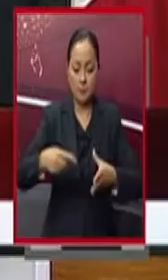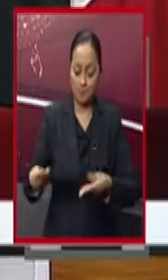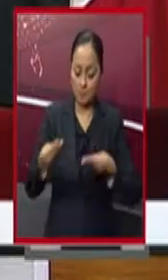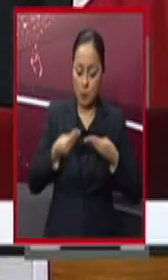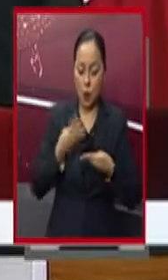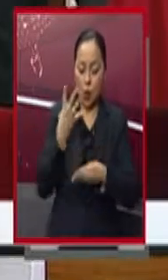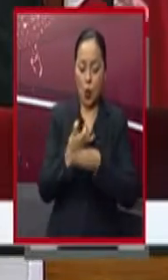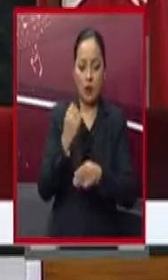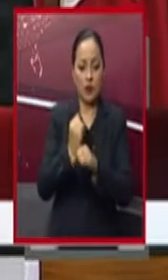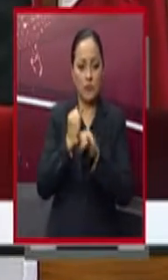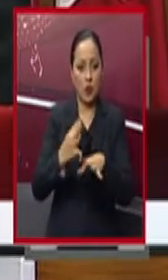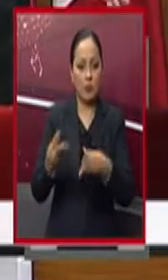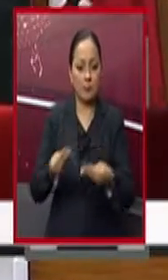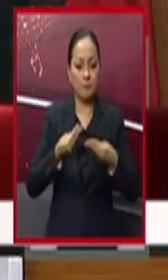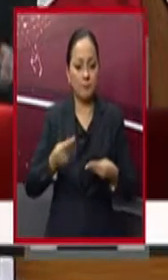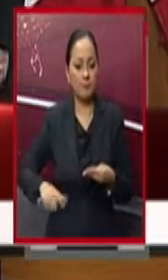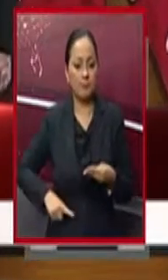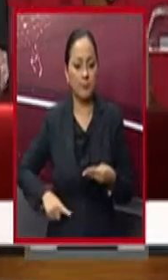de gobierno.